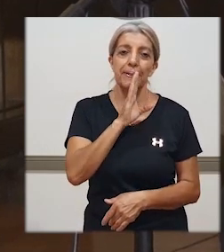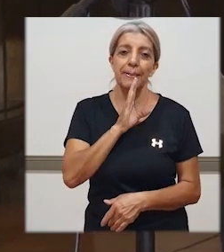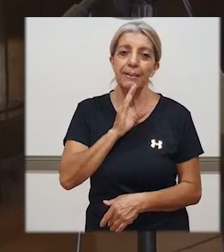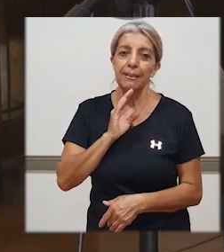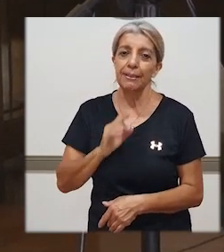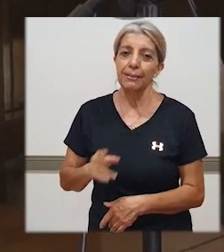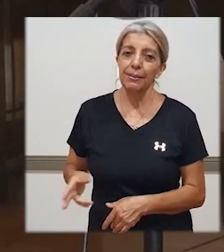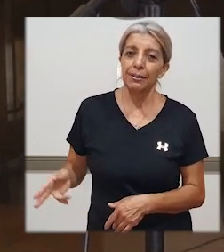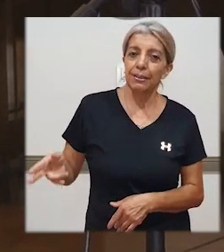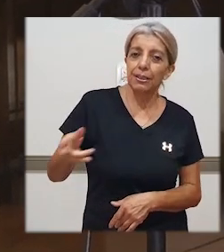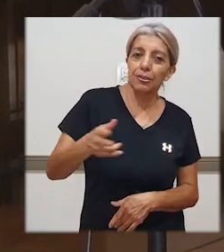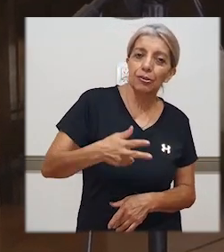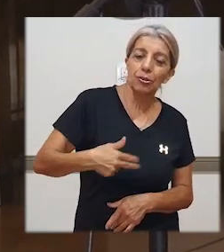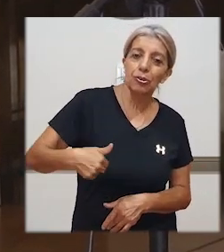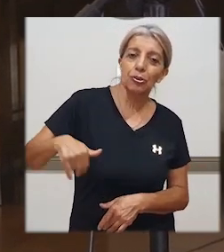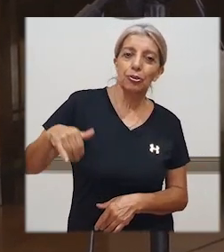de